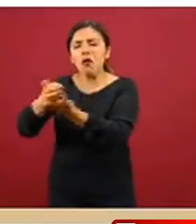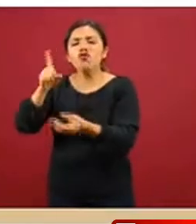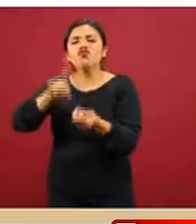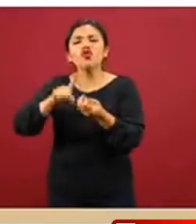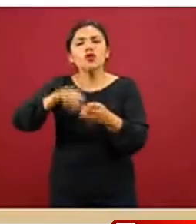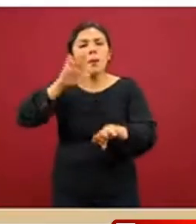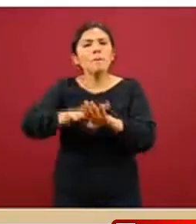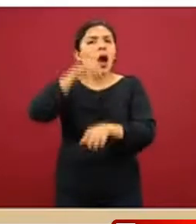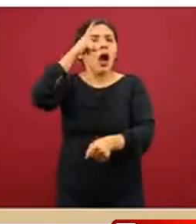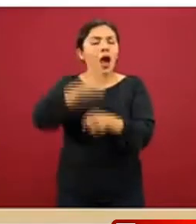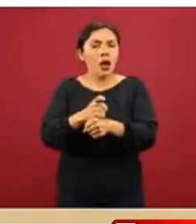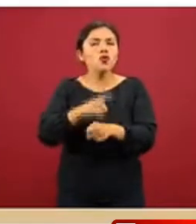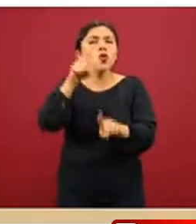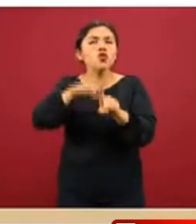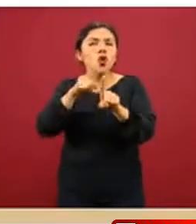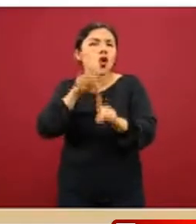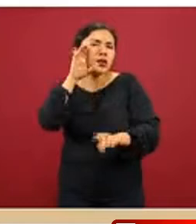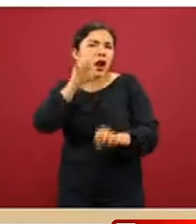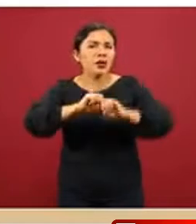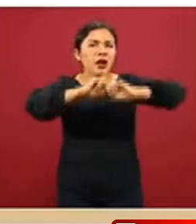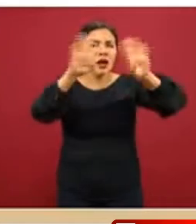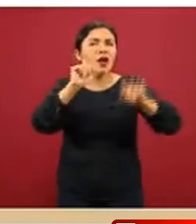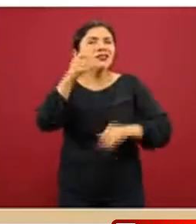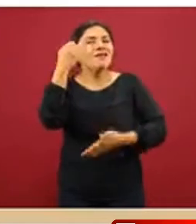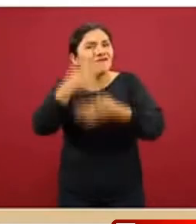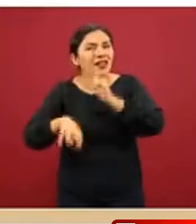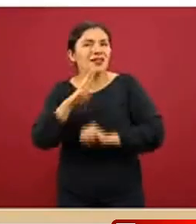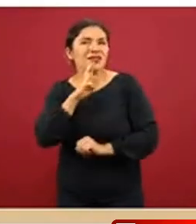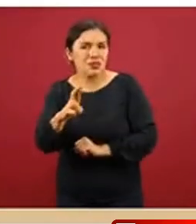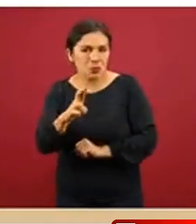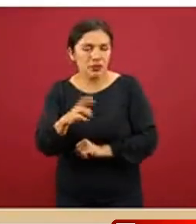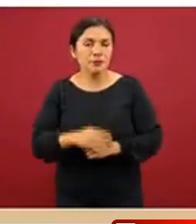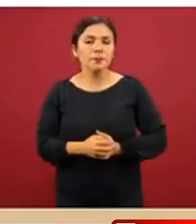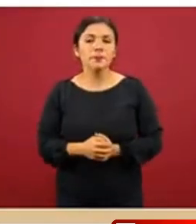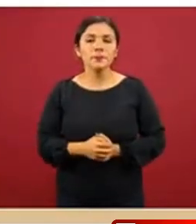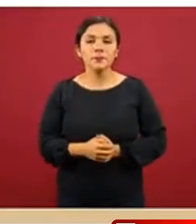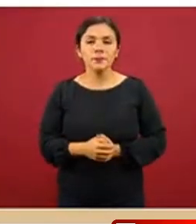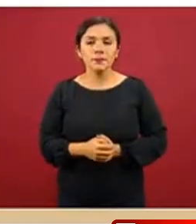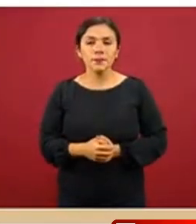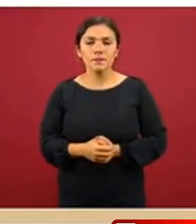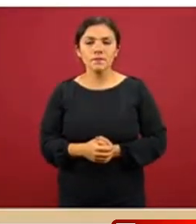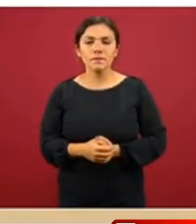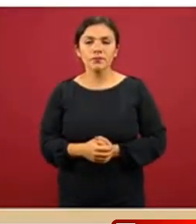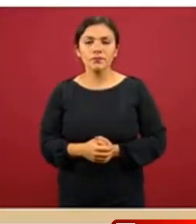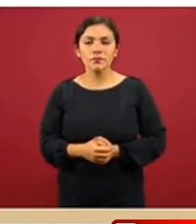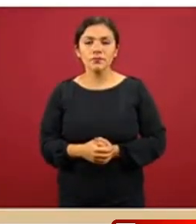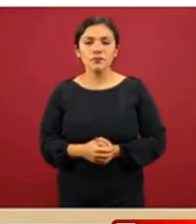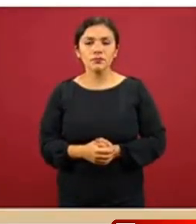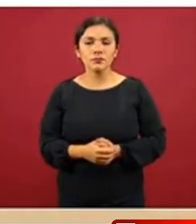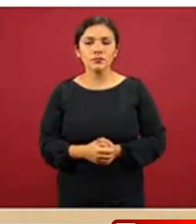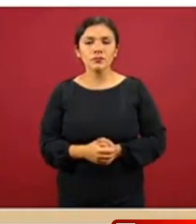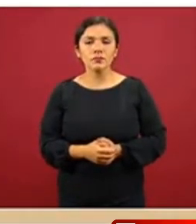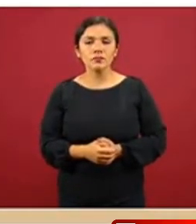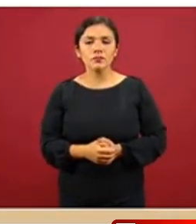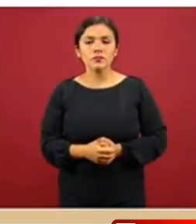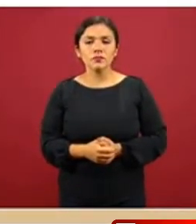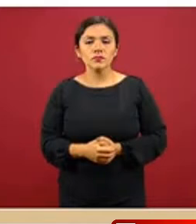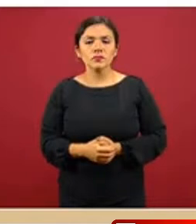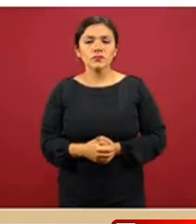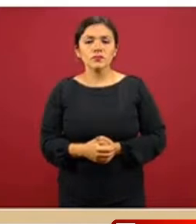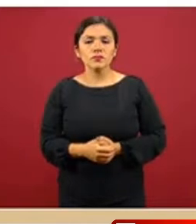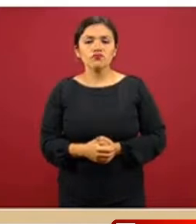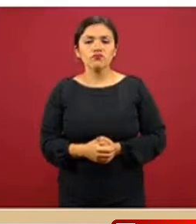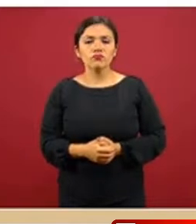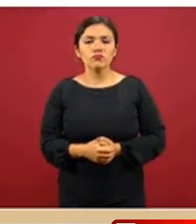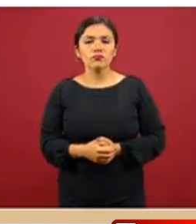cada una de ellas y en color naranja claro la expectativa del incremento. Veamos la siguiente diapositiva. Es la